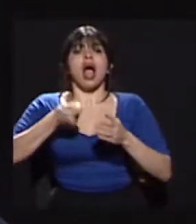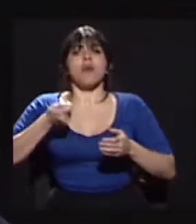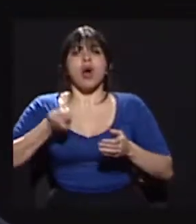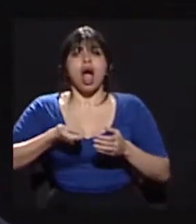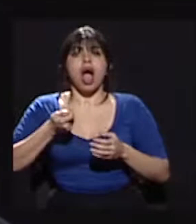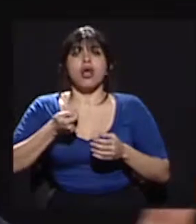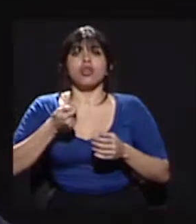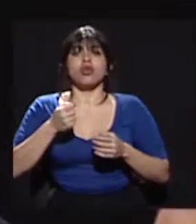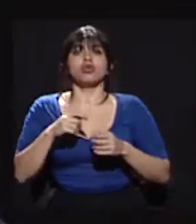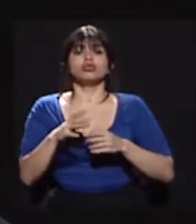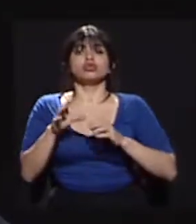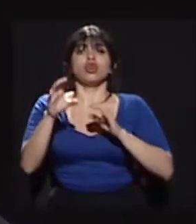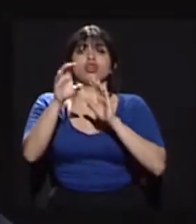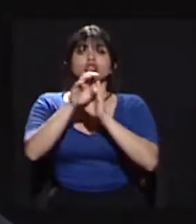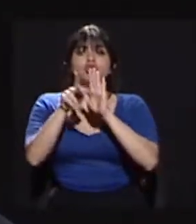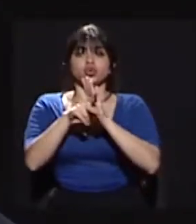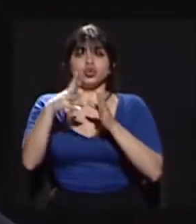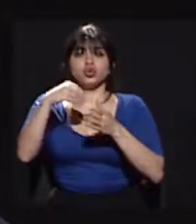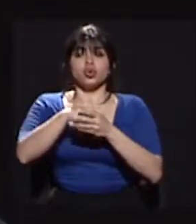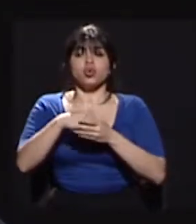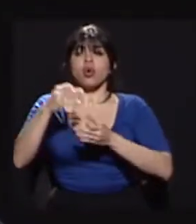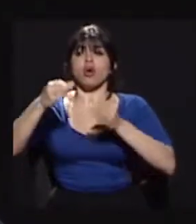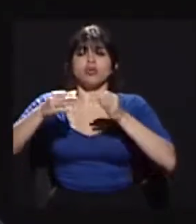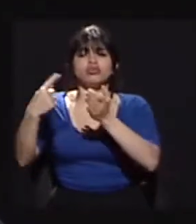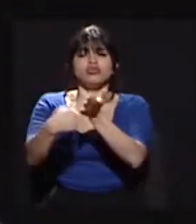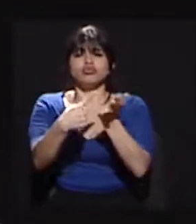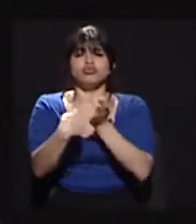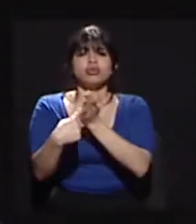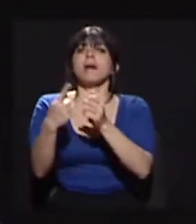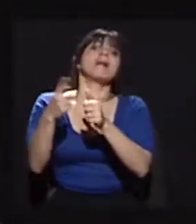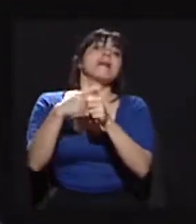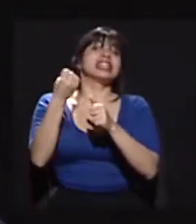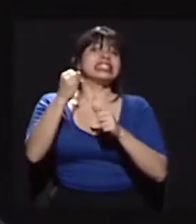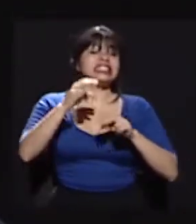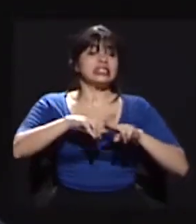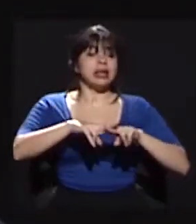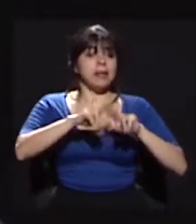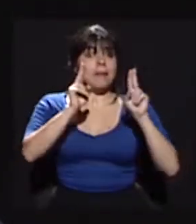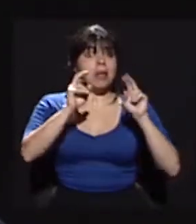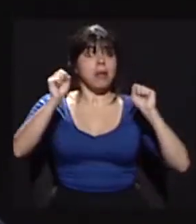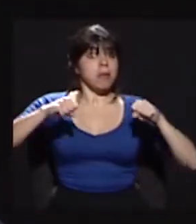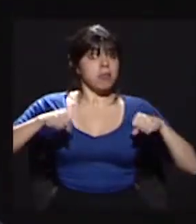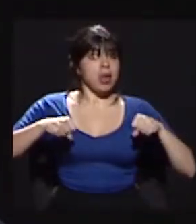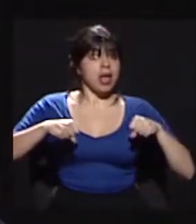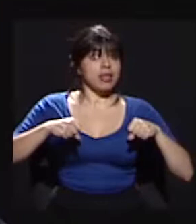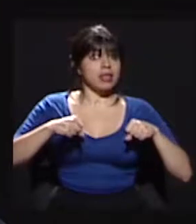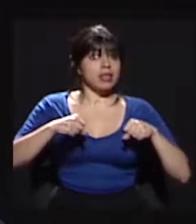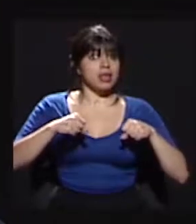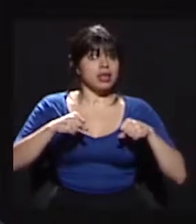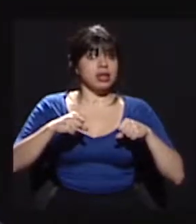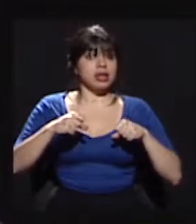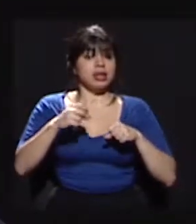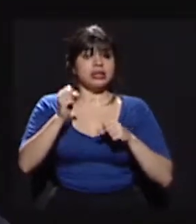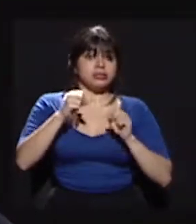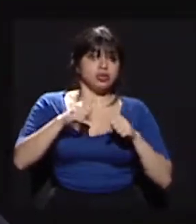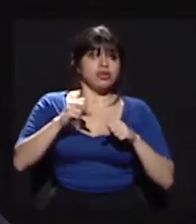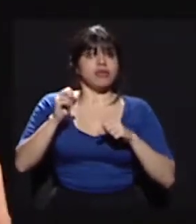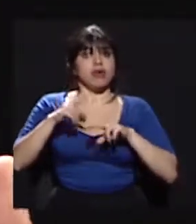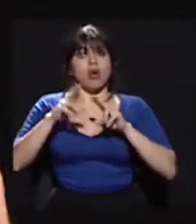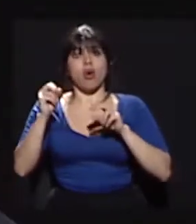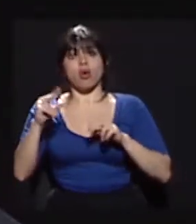abogados constitucionalistas turistas etcétera un debate primero sobre si el veto al lugar el levantamiento del veto daba lugar o